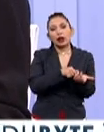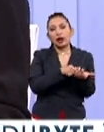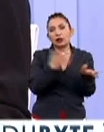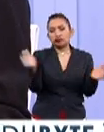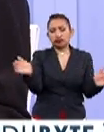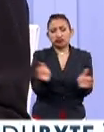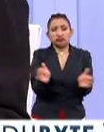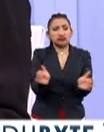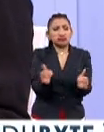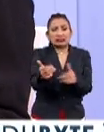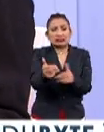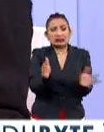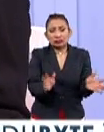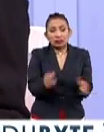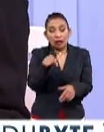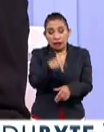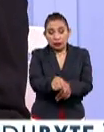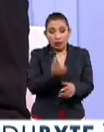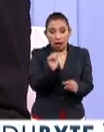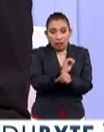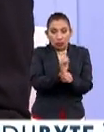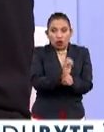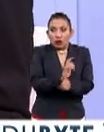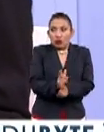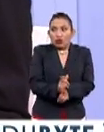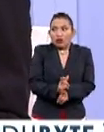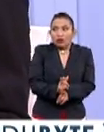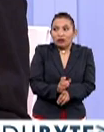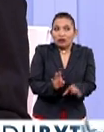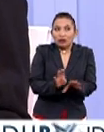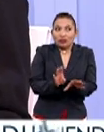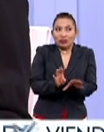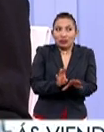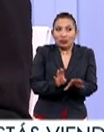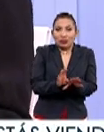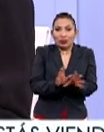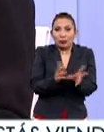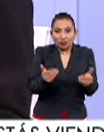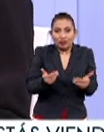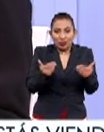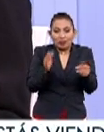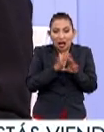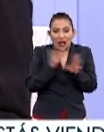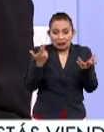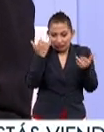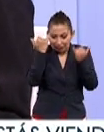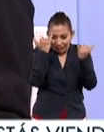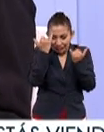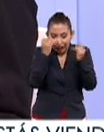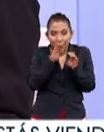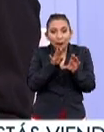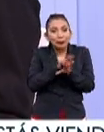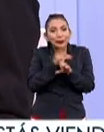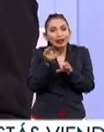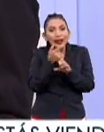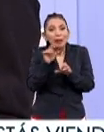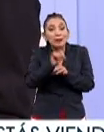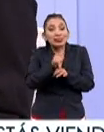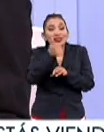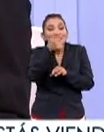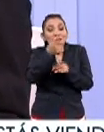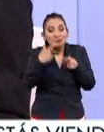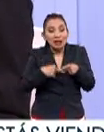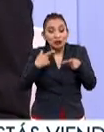muy pequeño, que eso a los actores nos motiva a hacer grandes cosas porque son